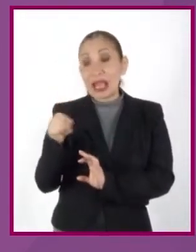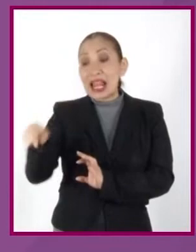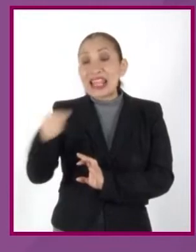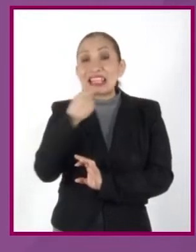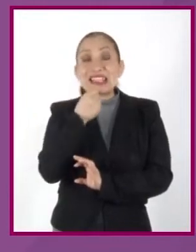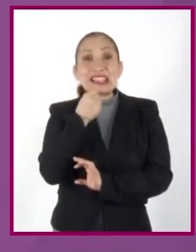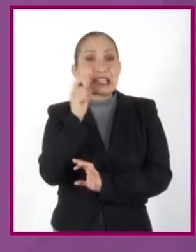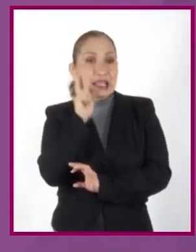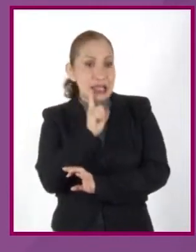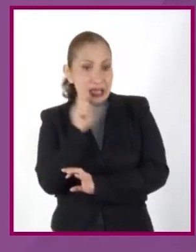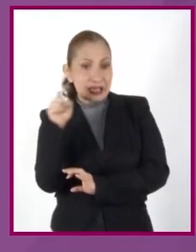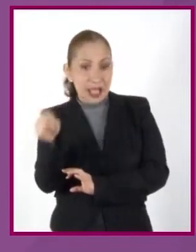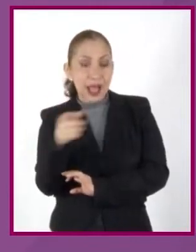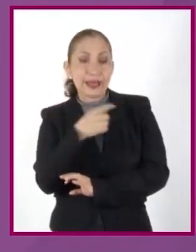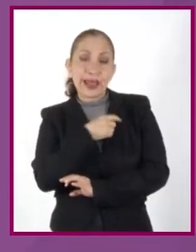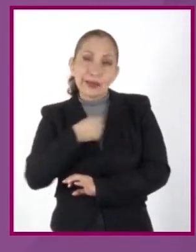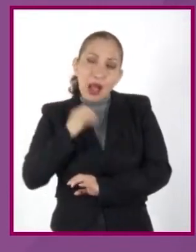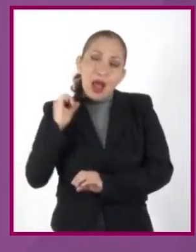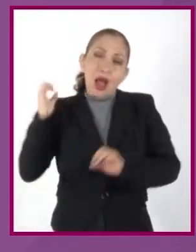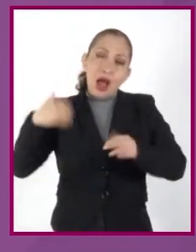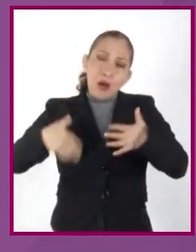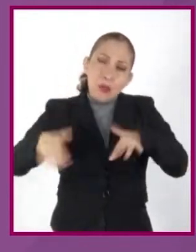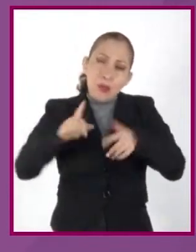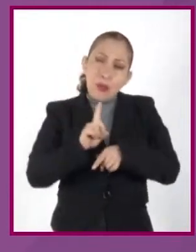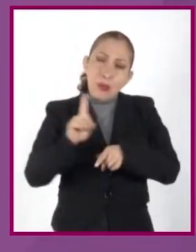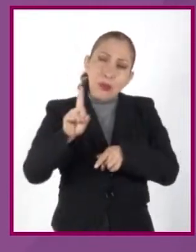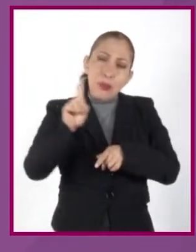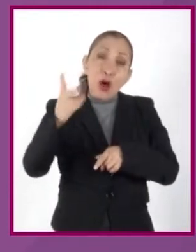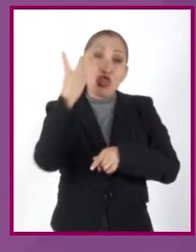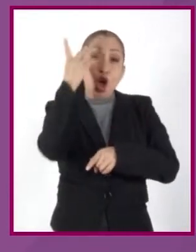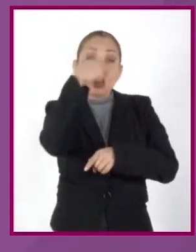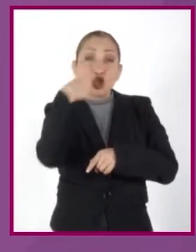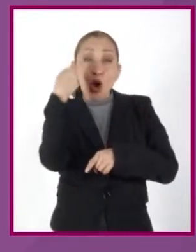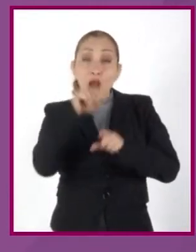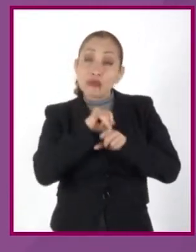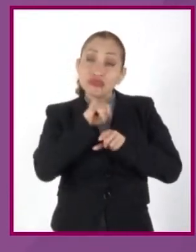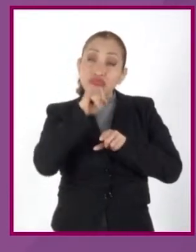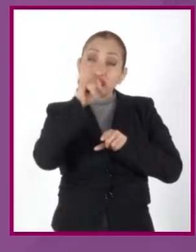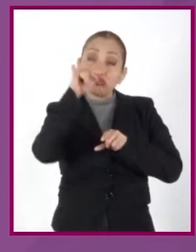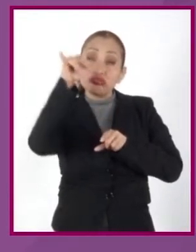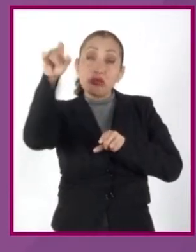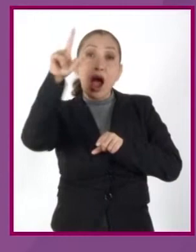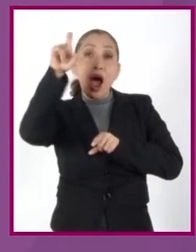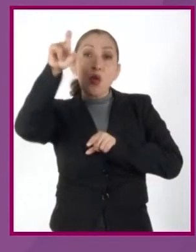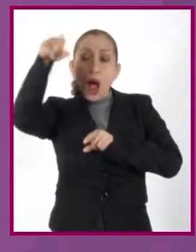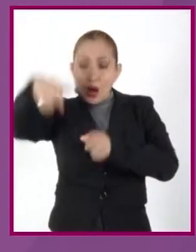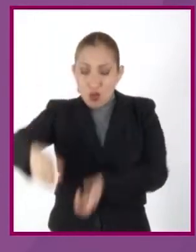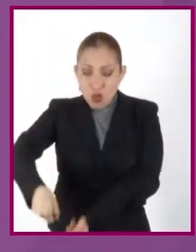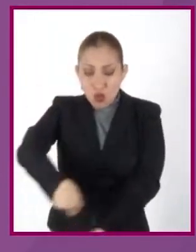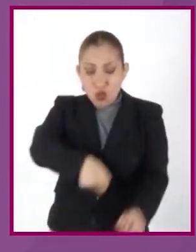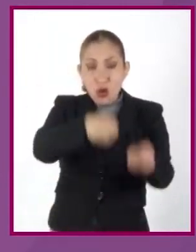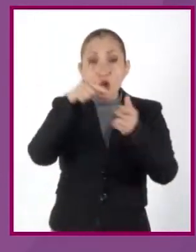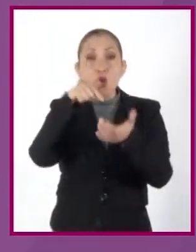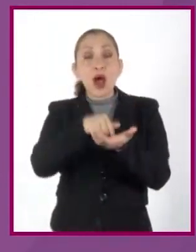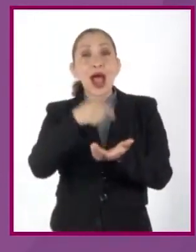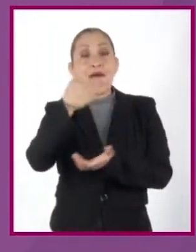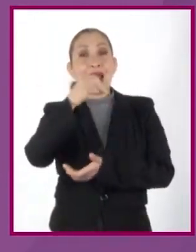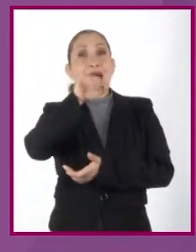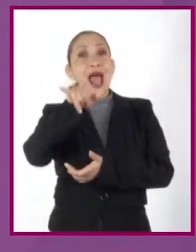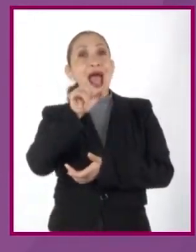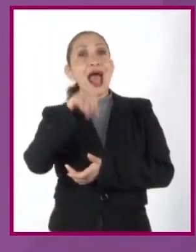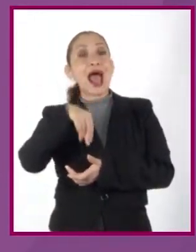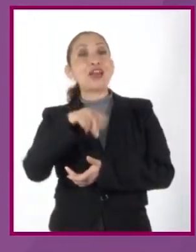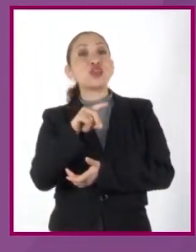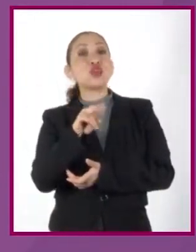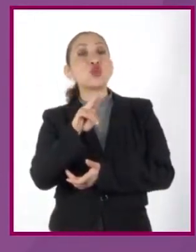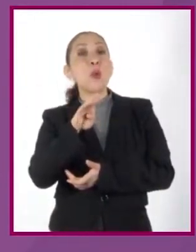niña tenía que caminar 2 horas para traer el agua de un lugar que se llama Jandumban,